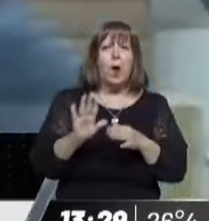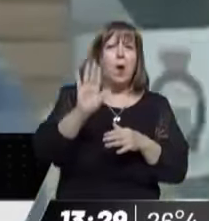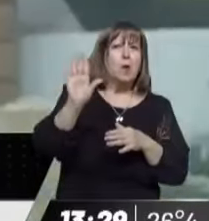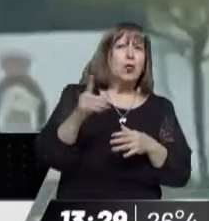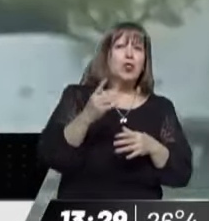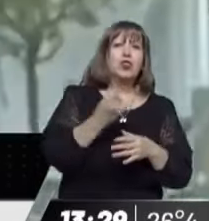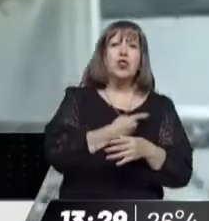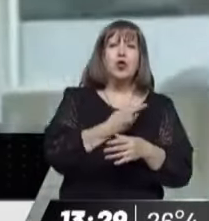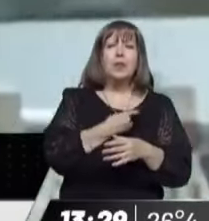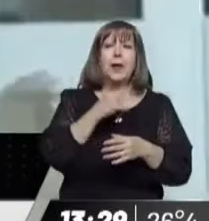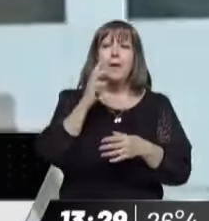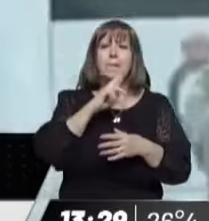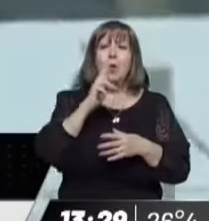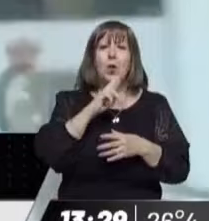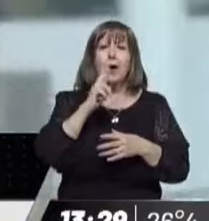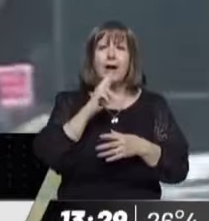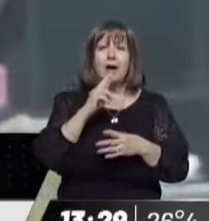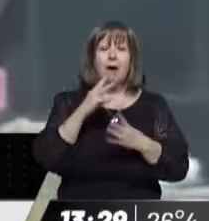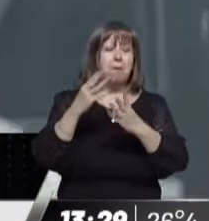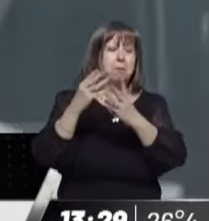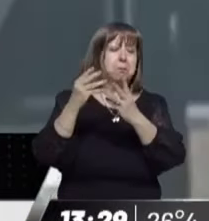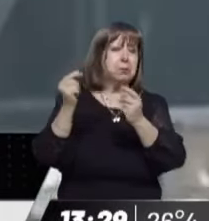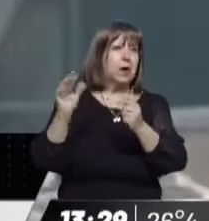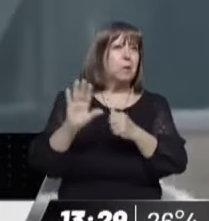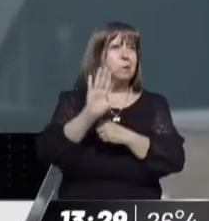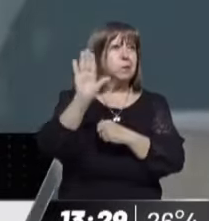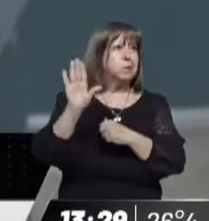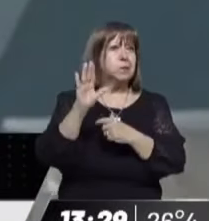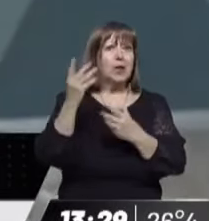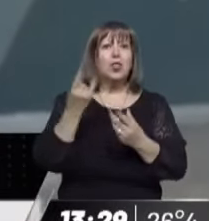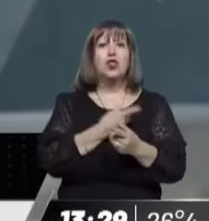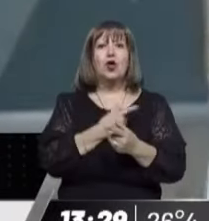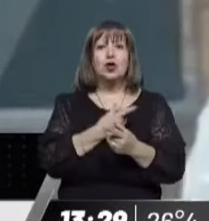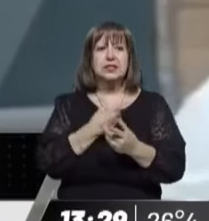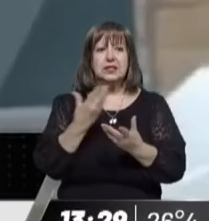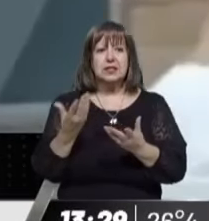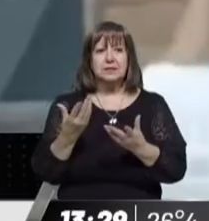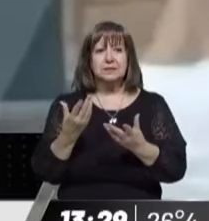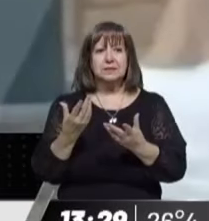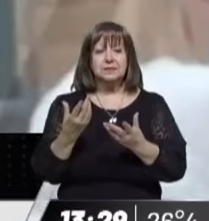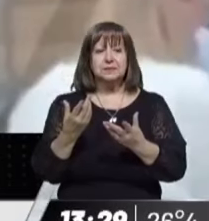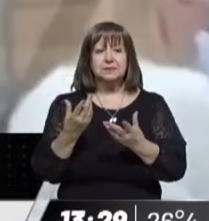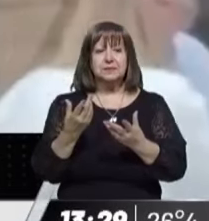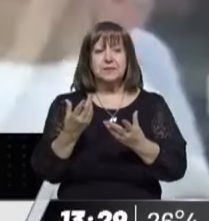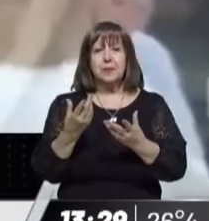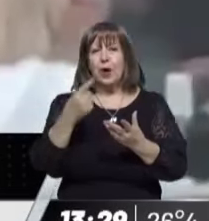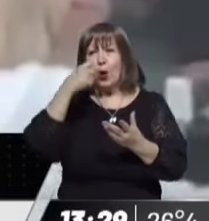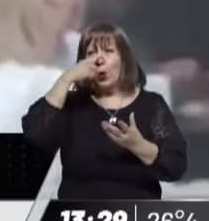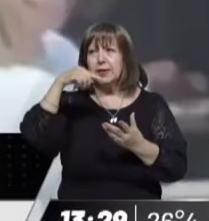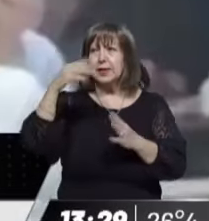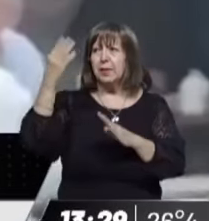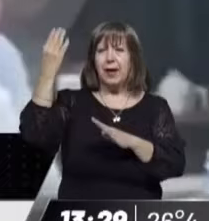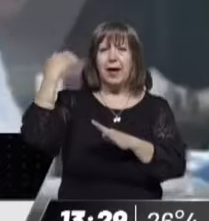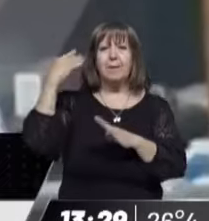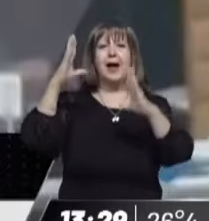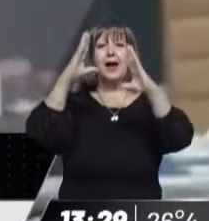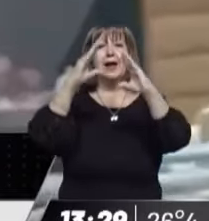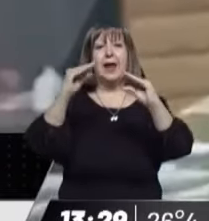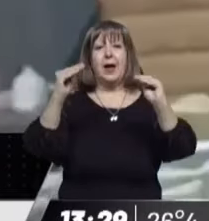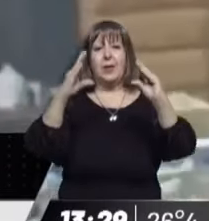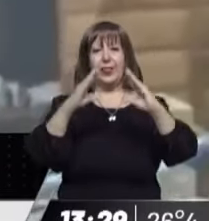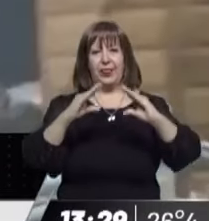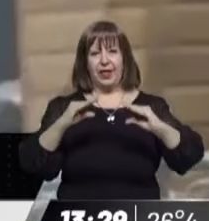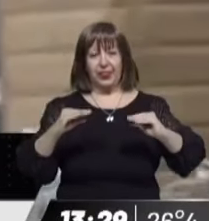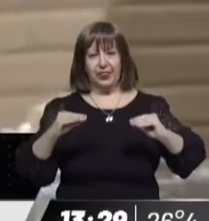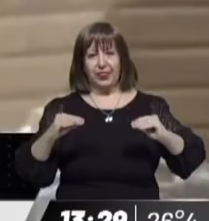misterio. Kate Middleton había desaparecido, se la había visto por última vez en para Navidad. Que estaba